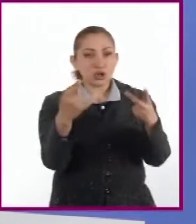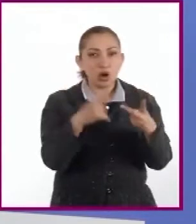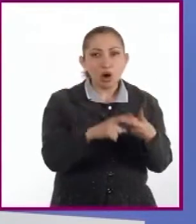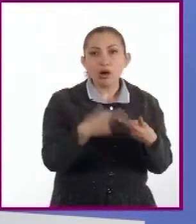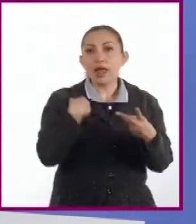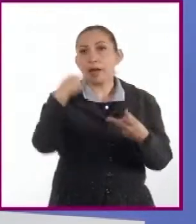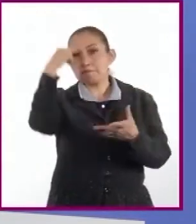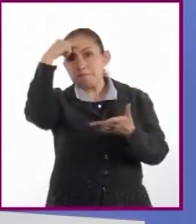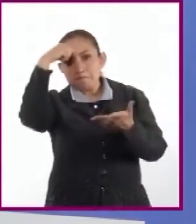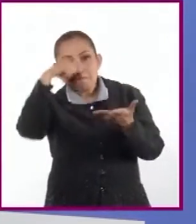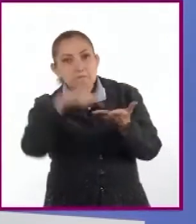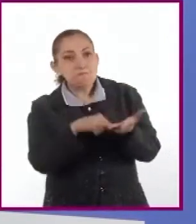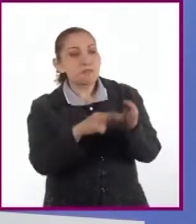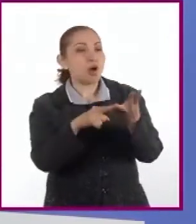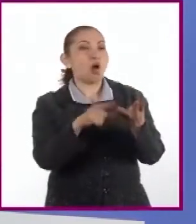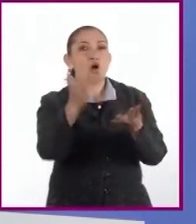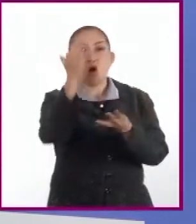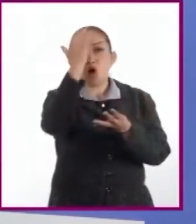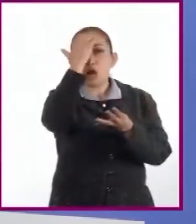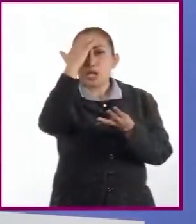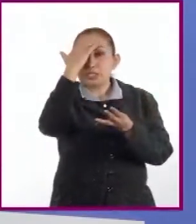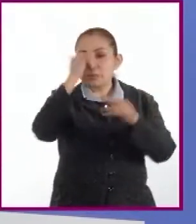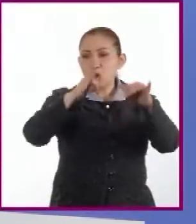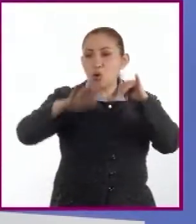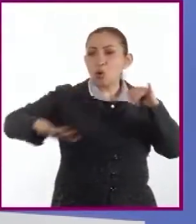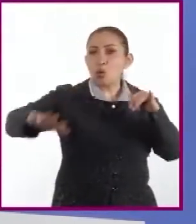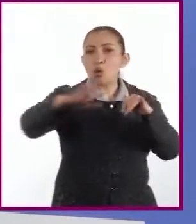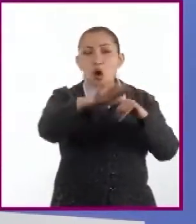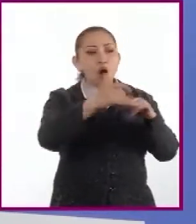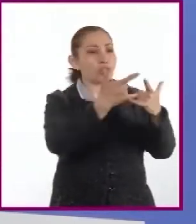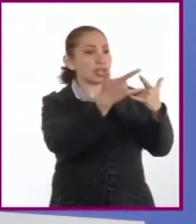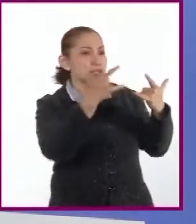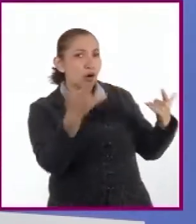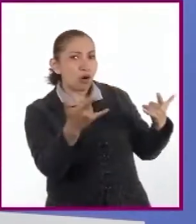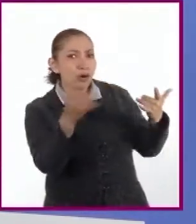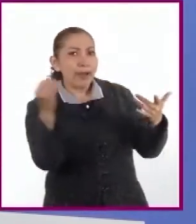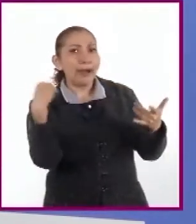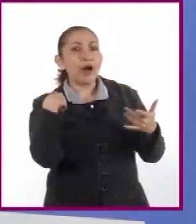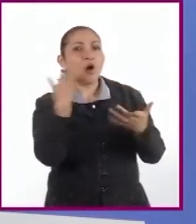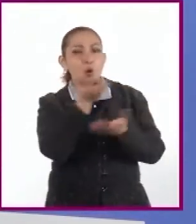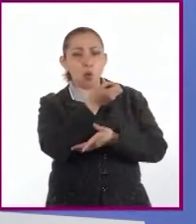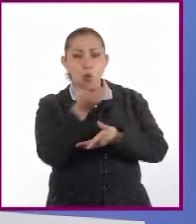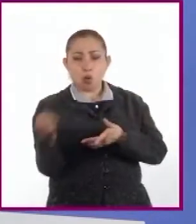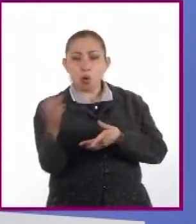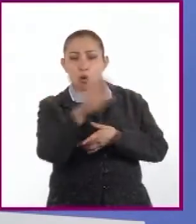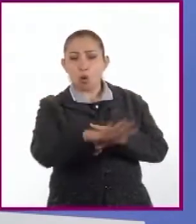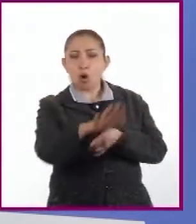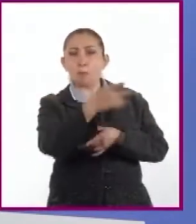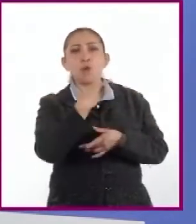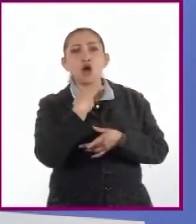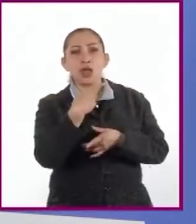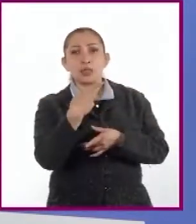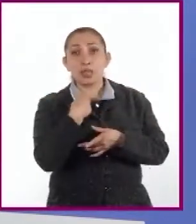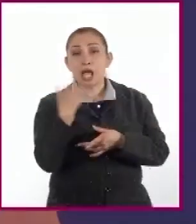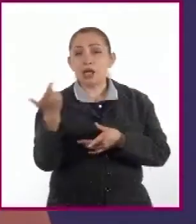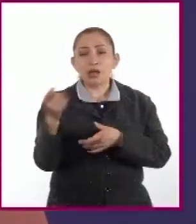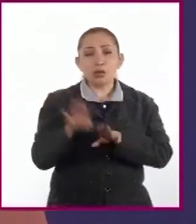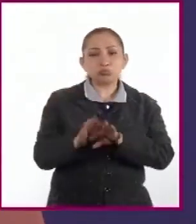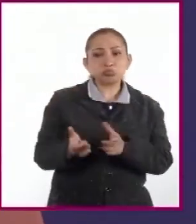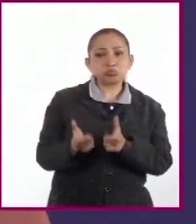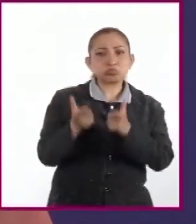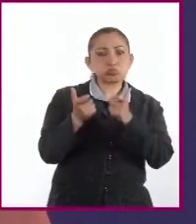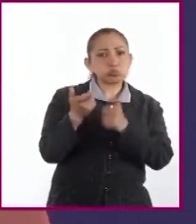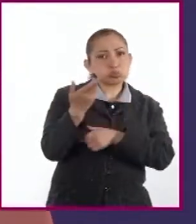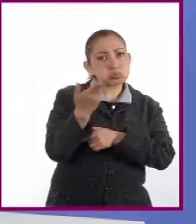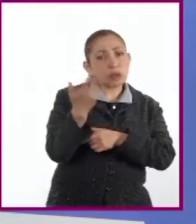las creencias, los conocimientos geográficos, históricos, la organización política, económica y social